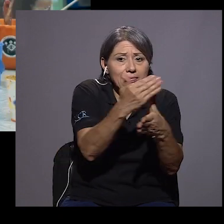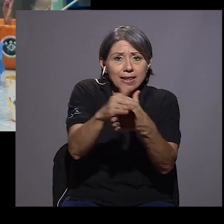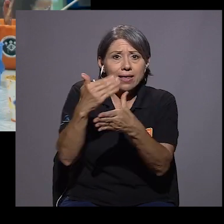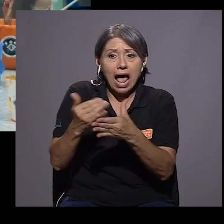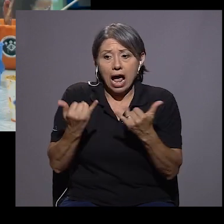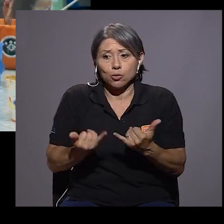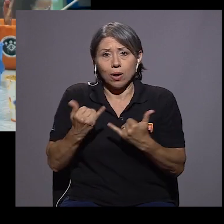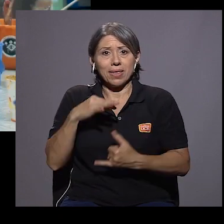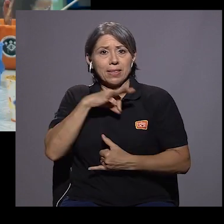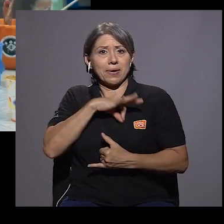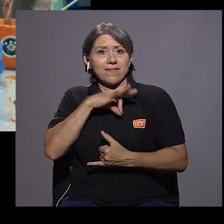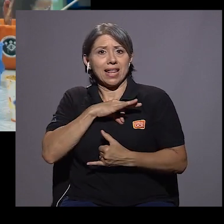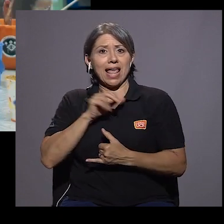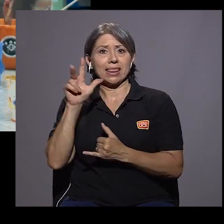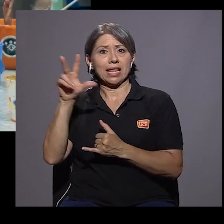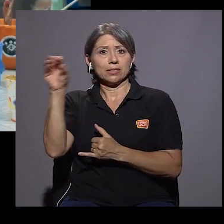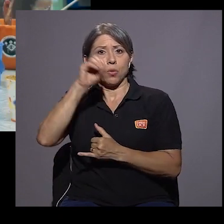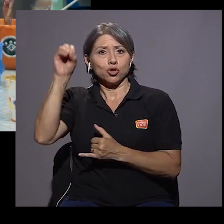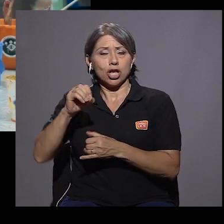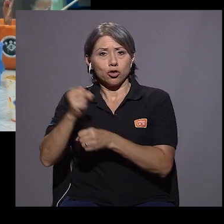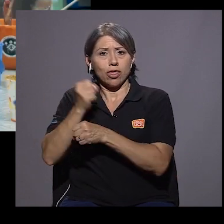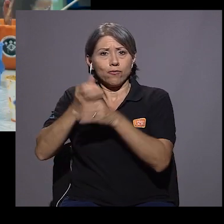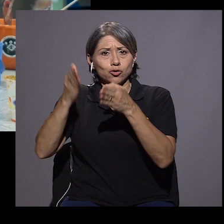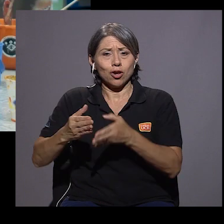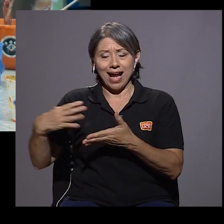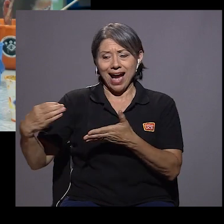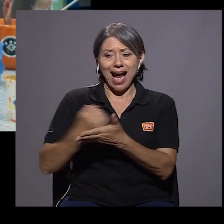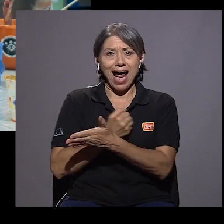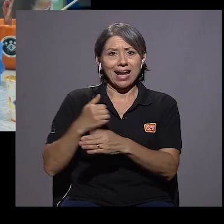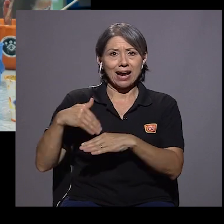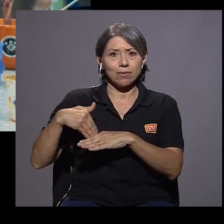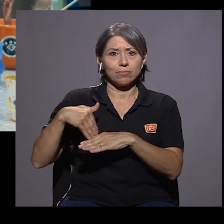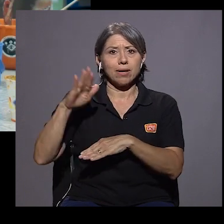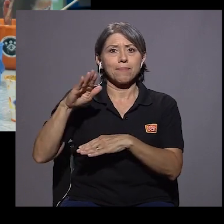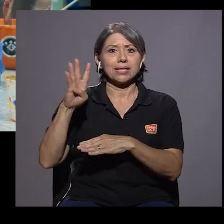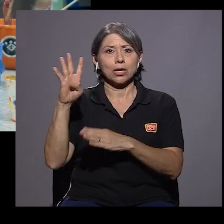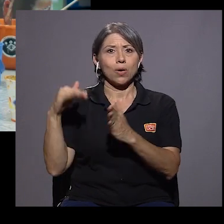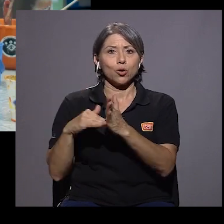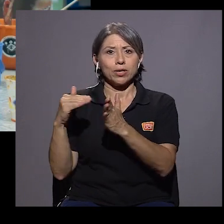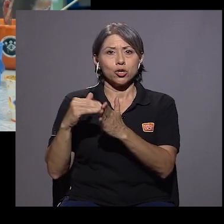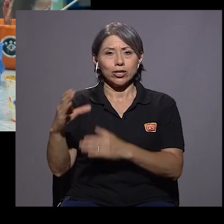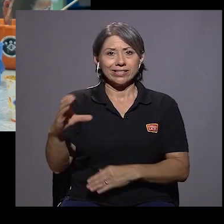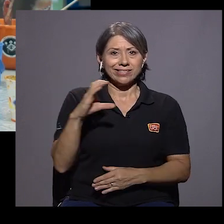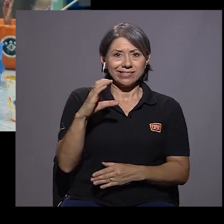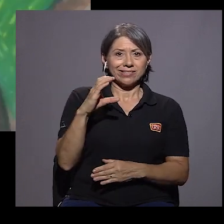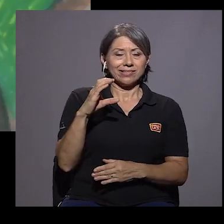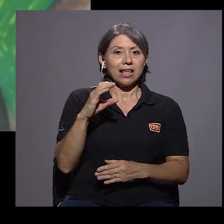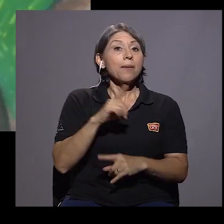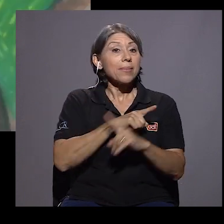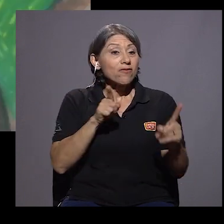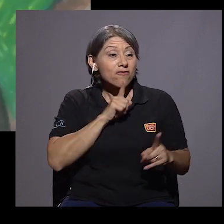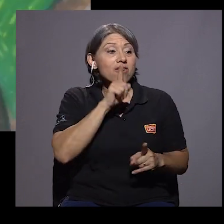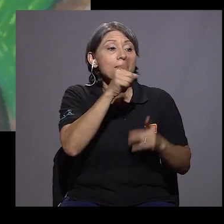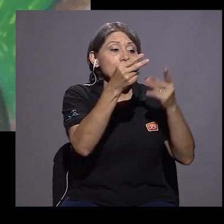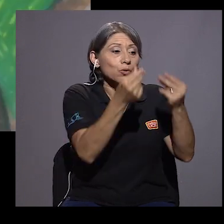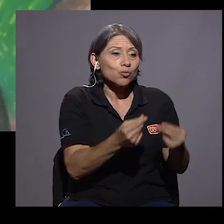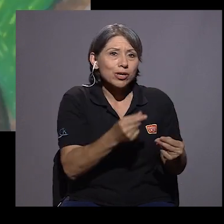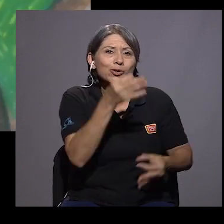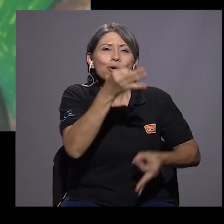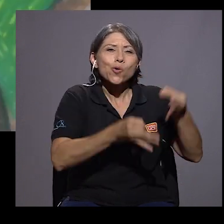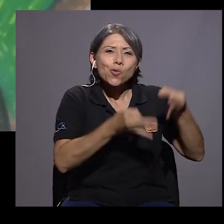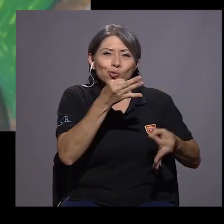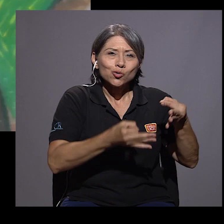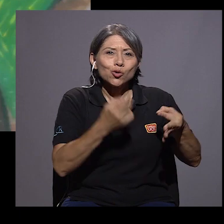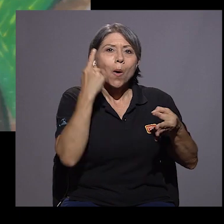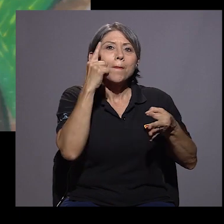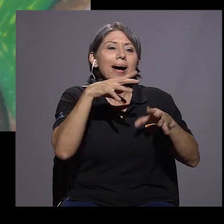presupuesto, que actualmente privilegia al 3% de funcionarios y funcionarias que ganan más de 4 millones, para reasignar un presupuesto